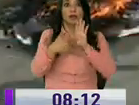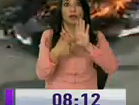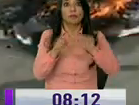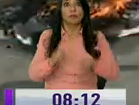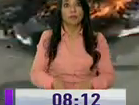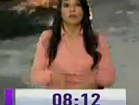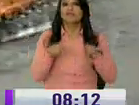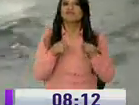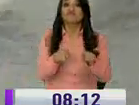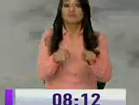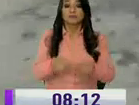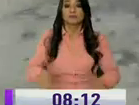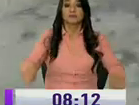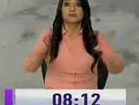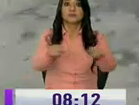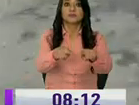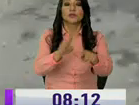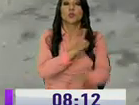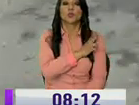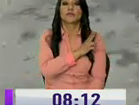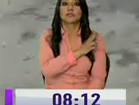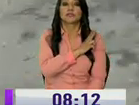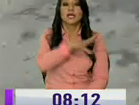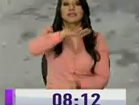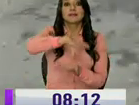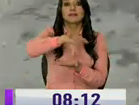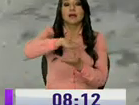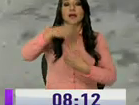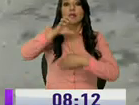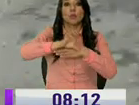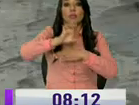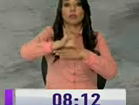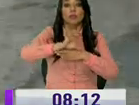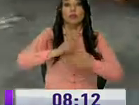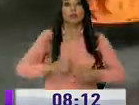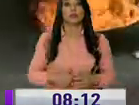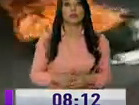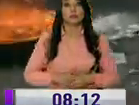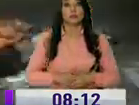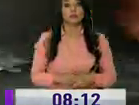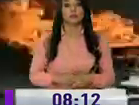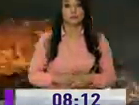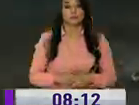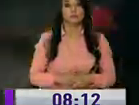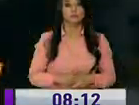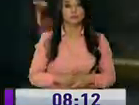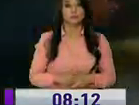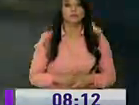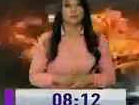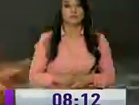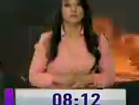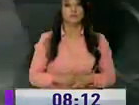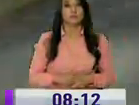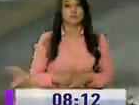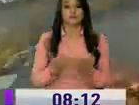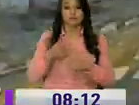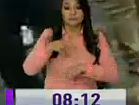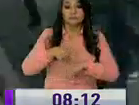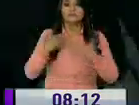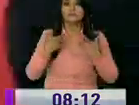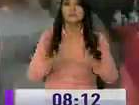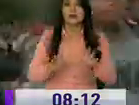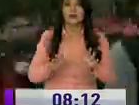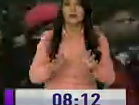pantalla, esto es inmediaciones de la Universidad Central del Ecuador. Miren ustedes, inmediaciones de la Universidad Central del Ecuador. A esta hora ya